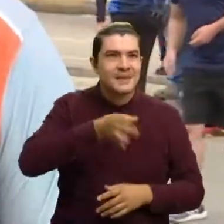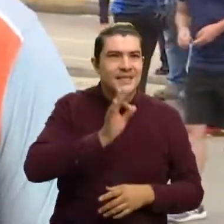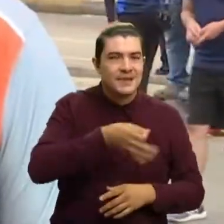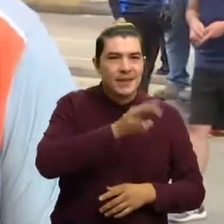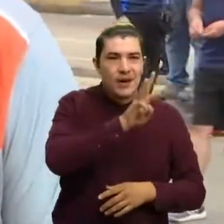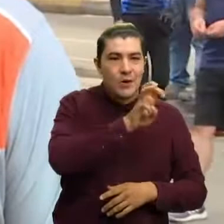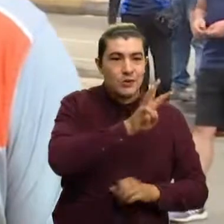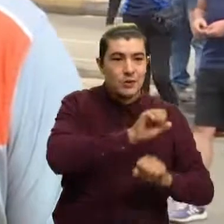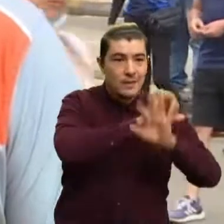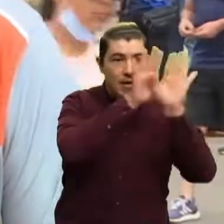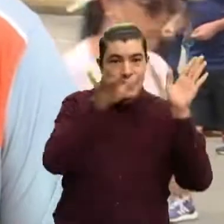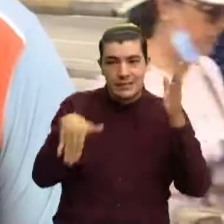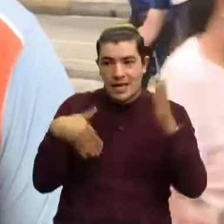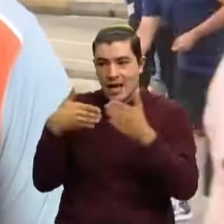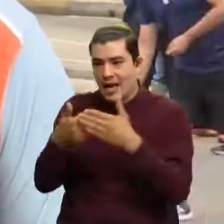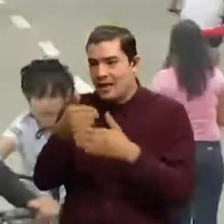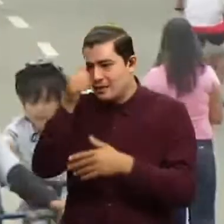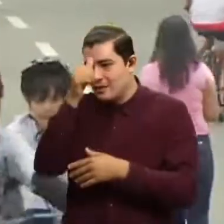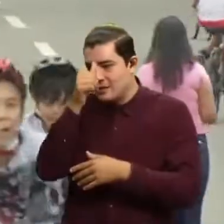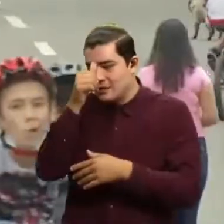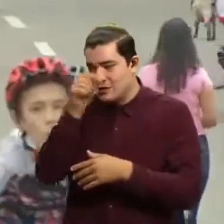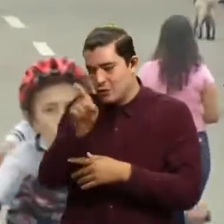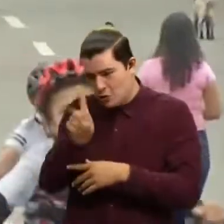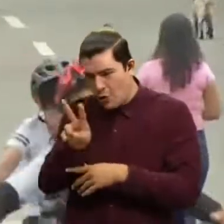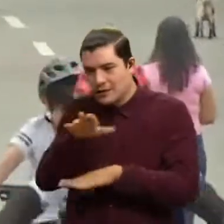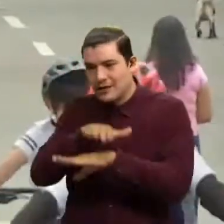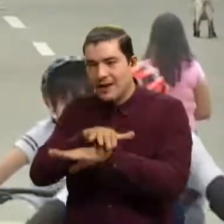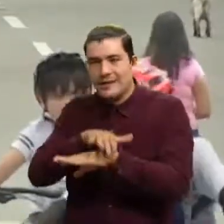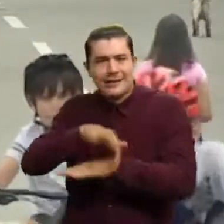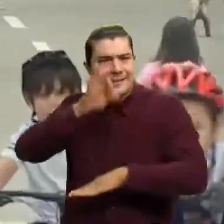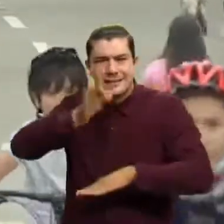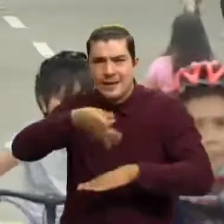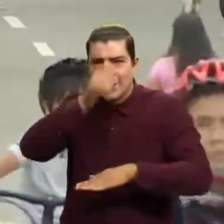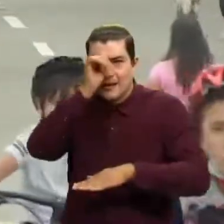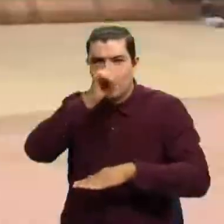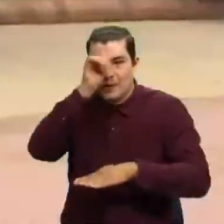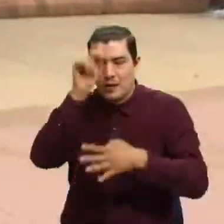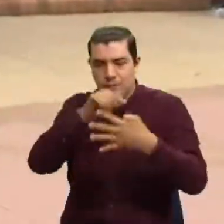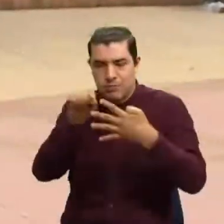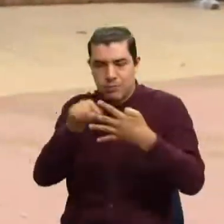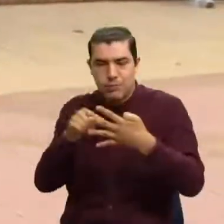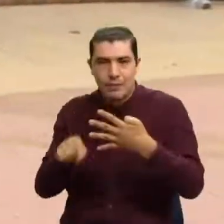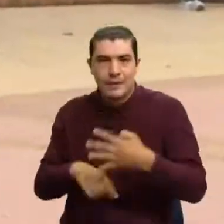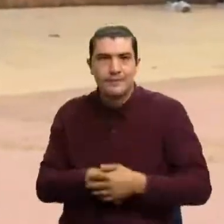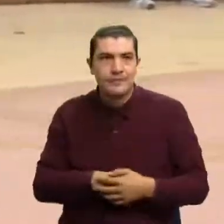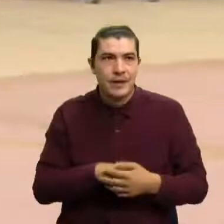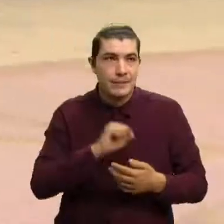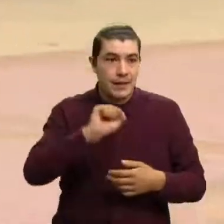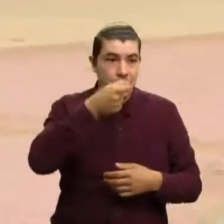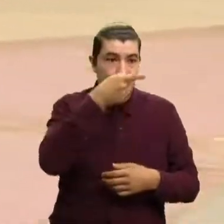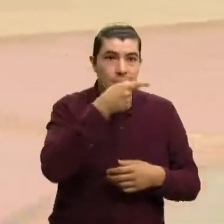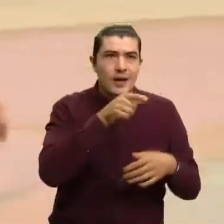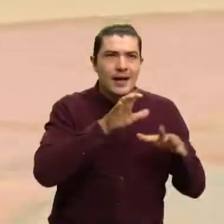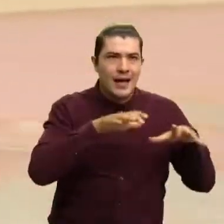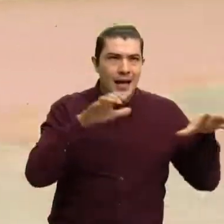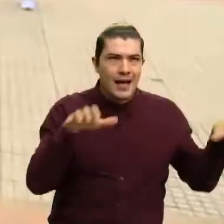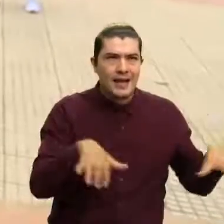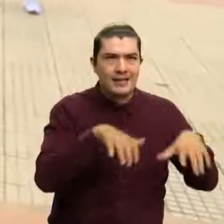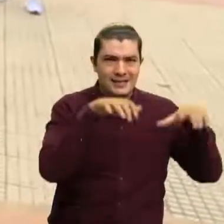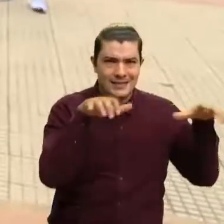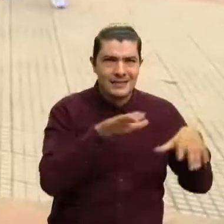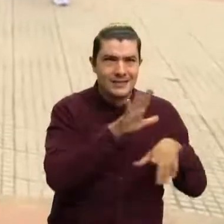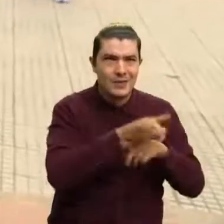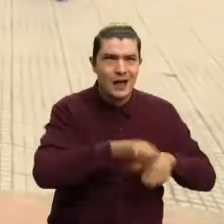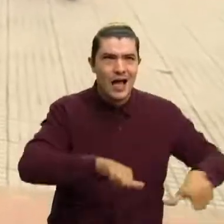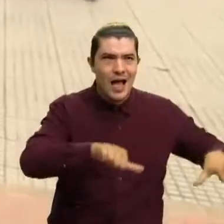hasta las 12 del día, con tres puntos de actividad. El primero está en la zona del Sena, donde tenemos la zona musicalizada. Aquí